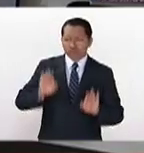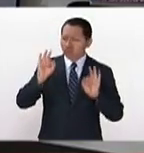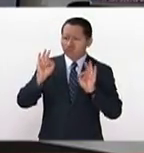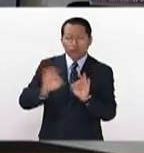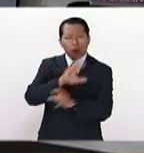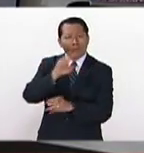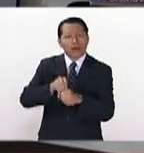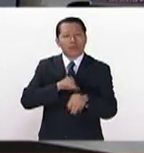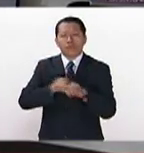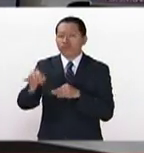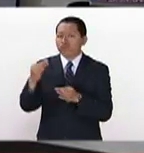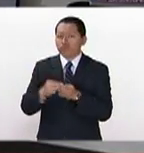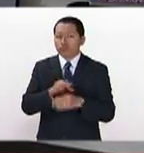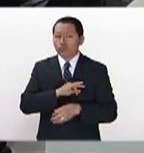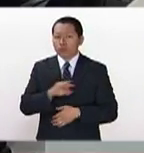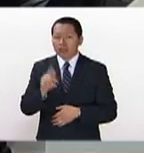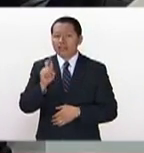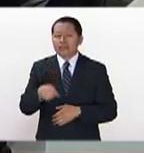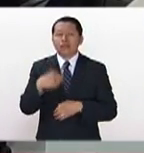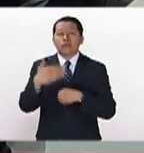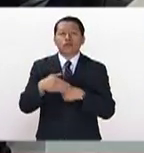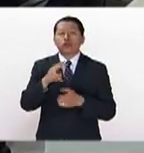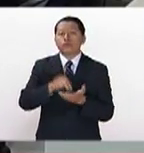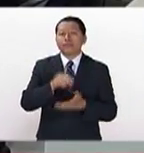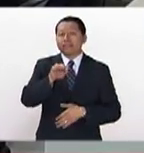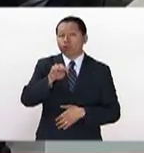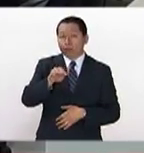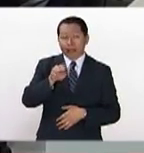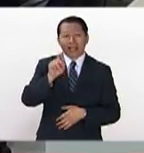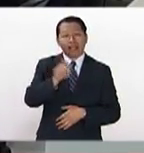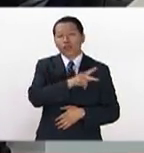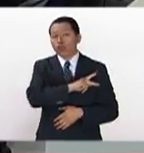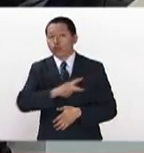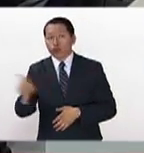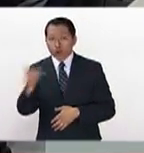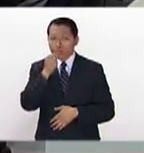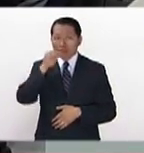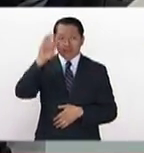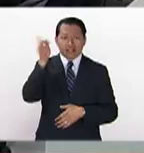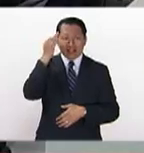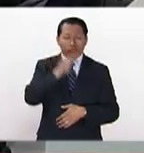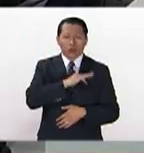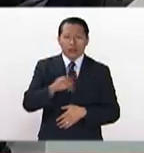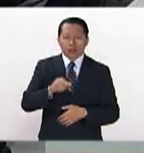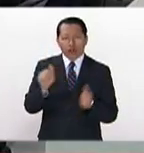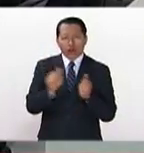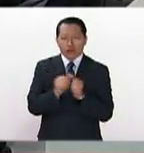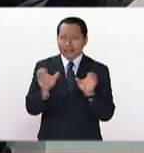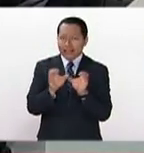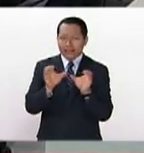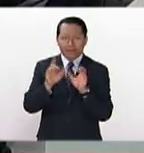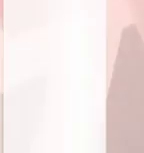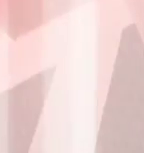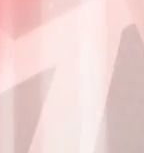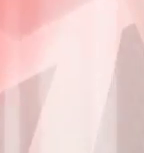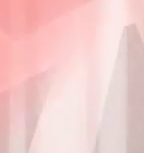de sus funciones. La meta es que para el 2019 todos los policías federales cuenten con esta certificación.